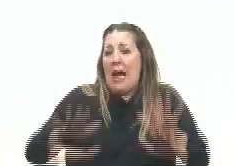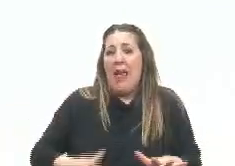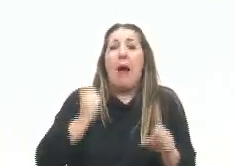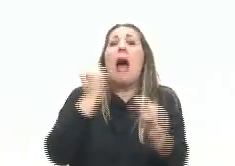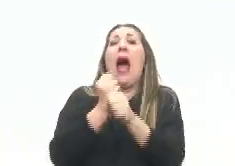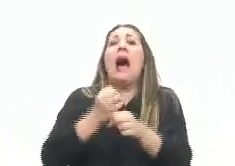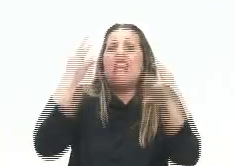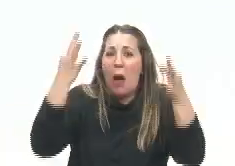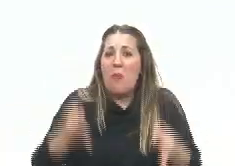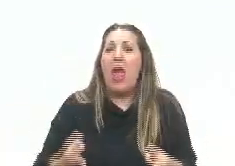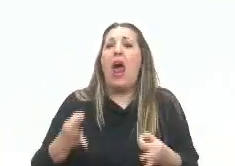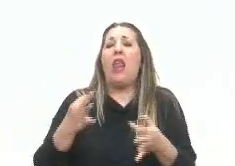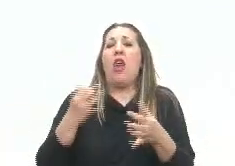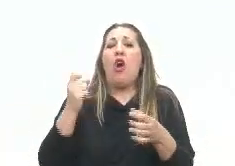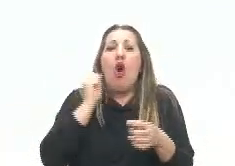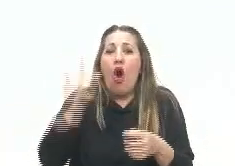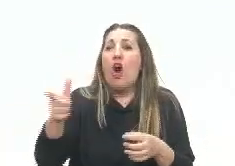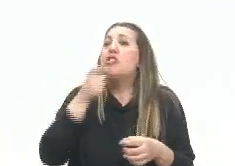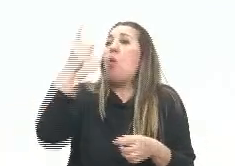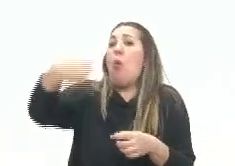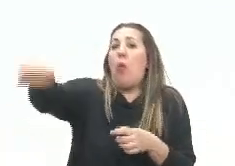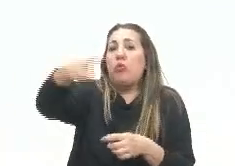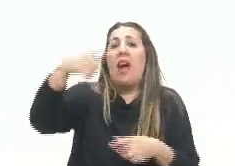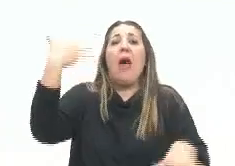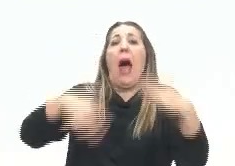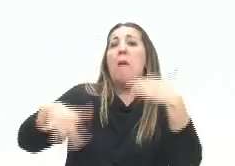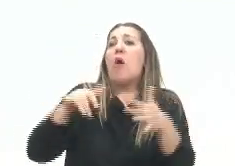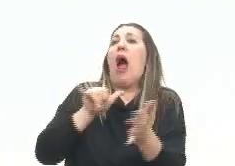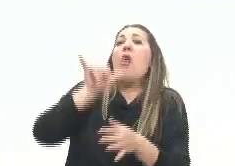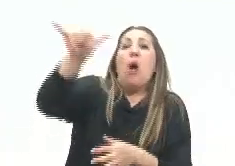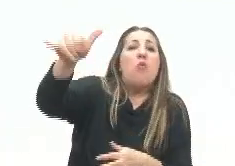salir. Si ustedes están muy apurados, tienen un avión o lo